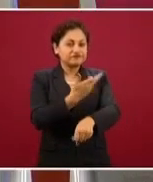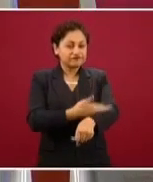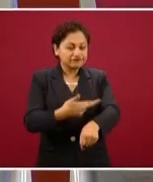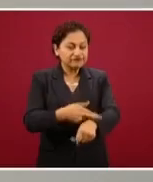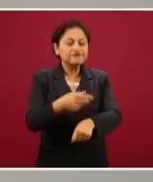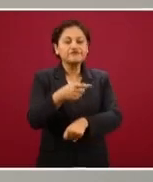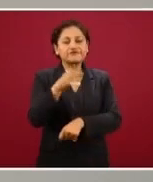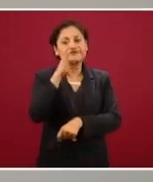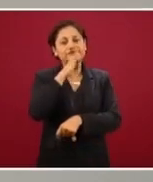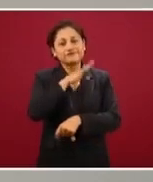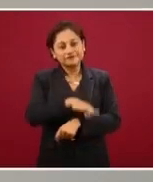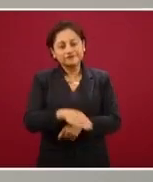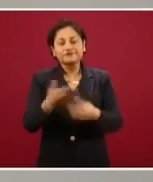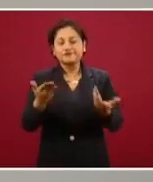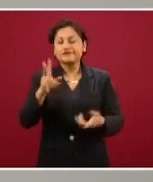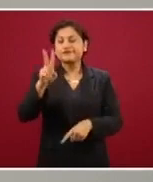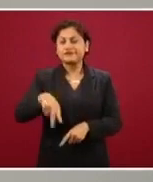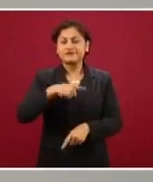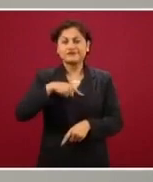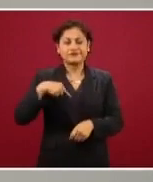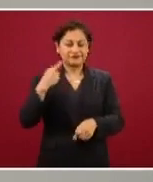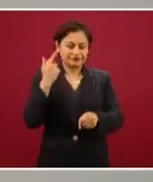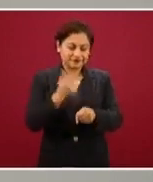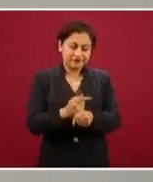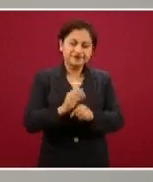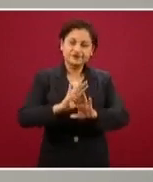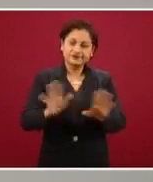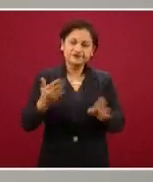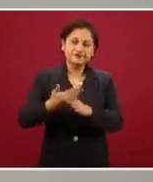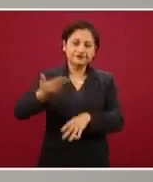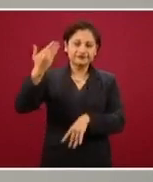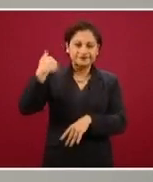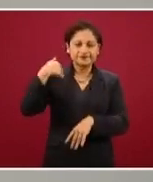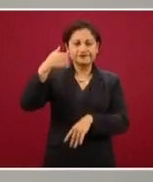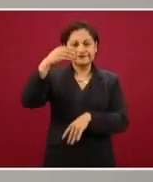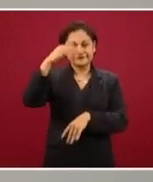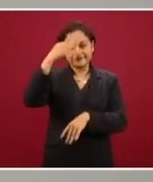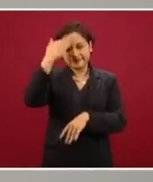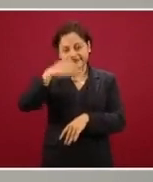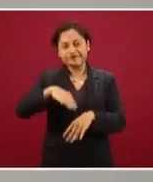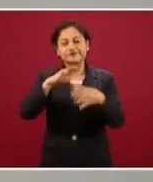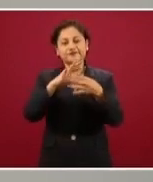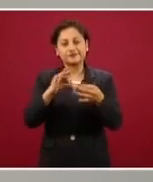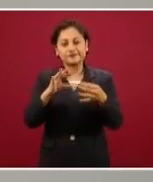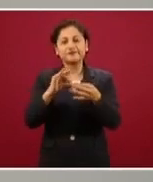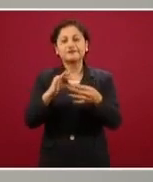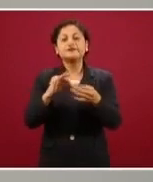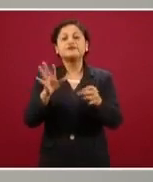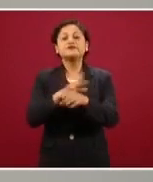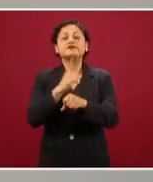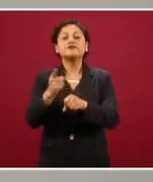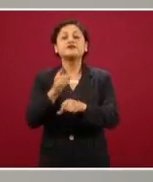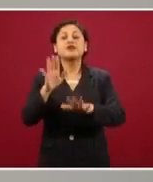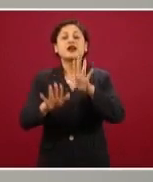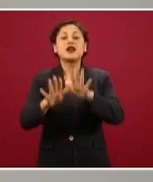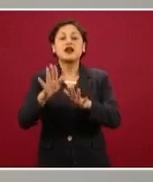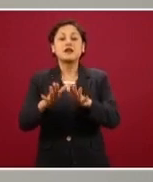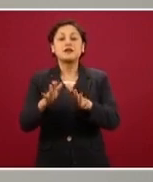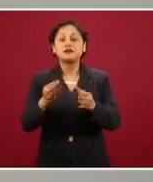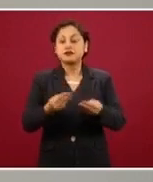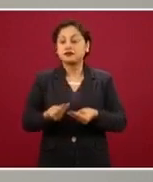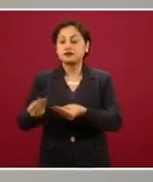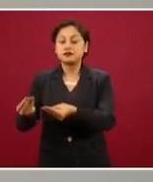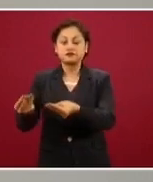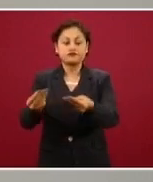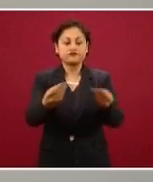encontramos una historia parecida a la que hemos relatado, el fenómeno de los intermediarios, y tuvimos que actuar. Efectivamente